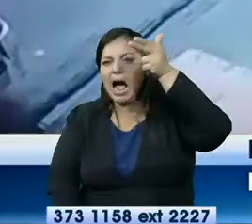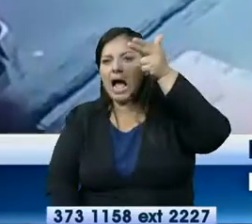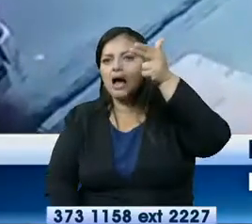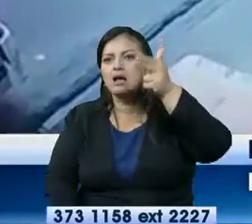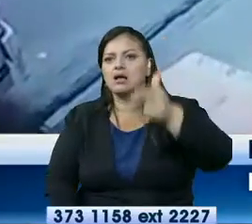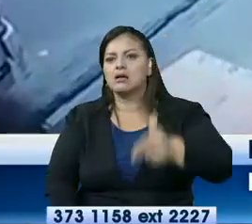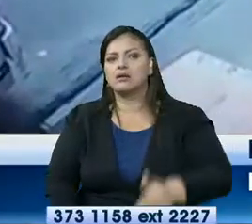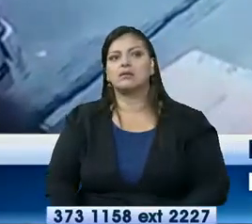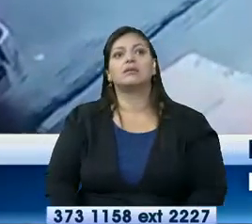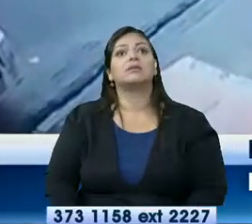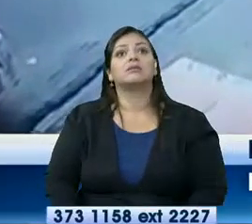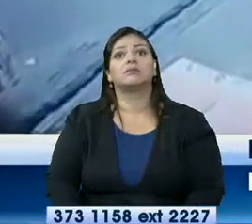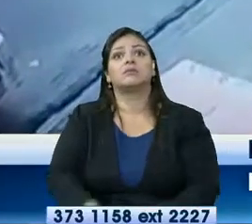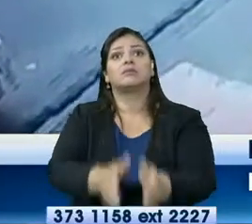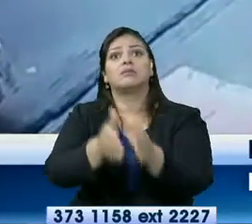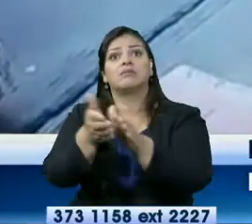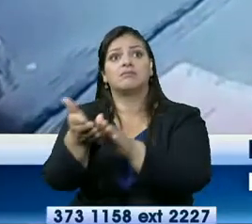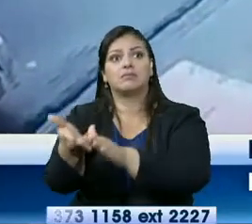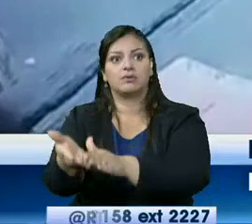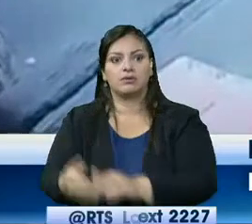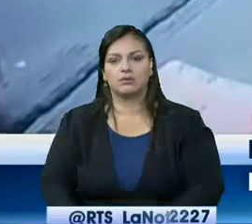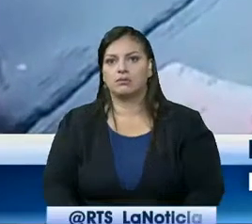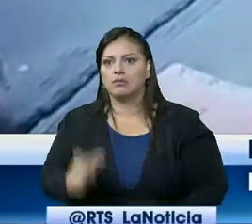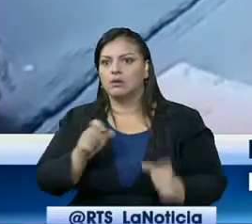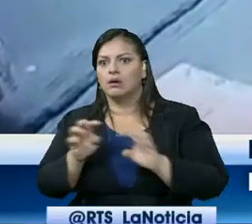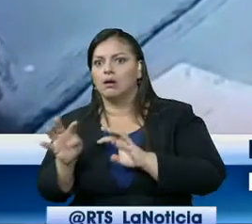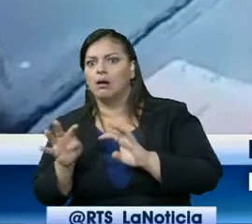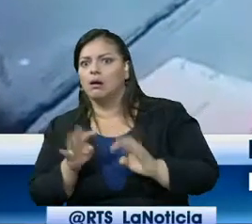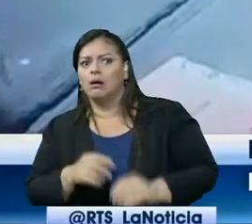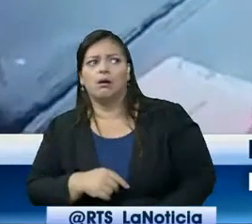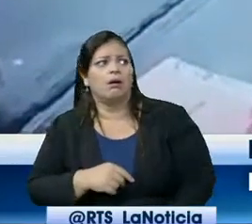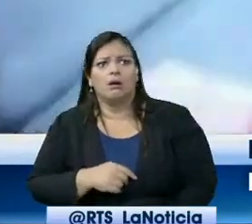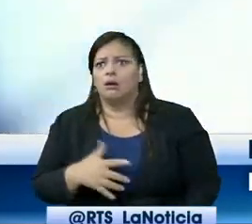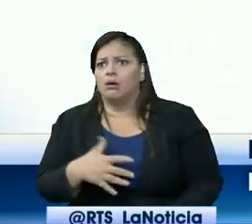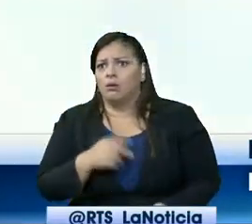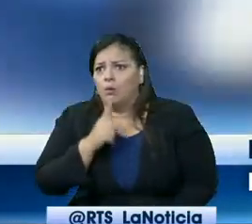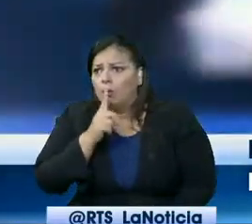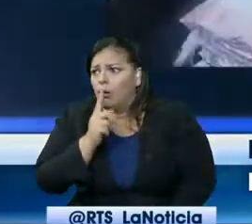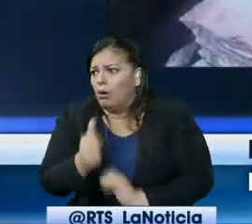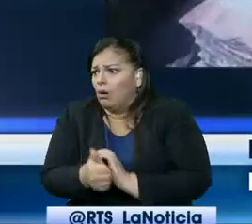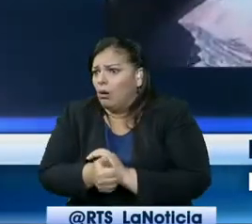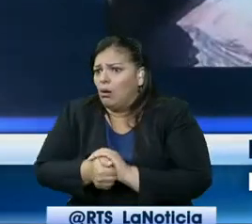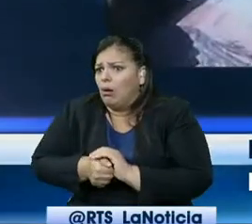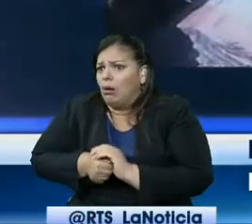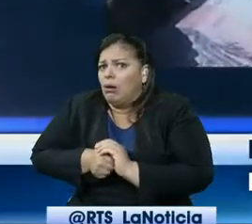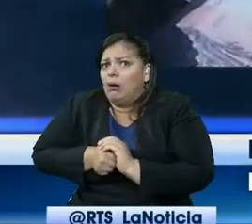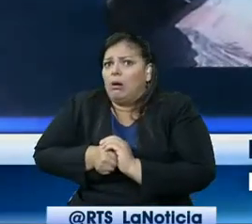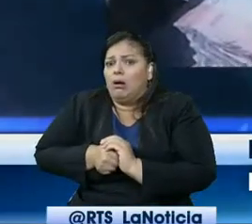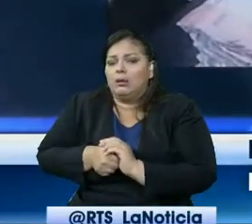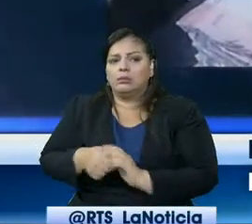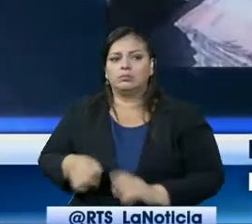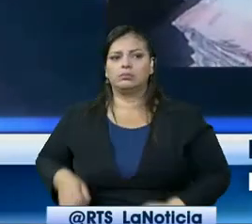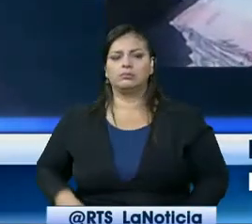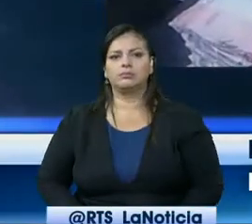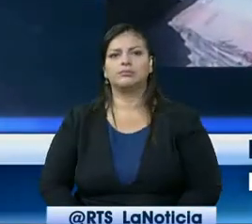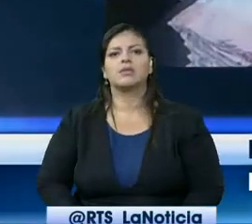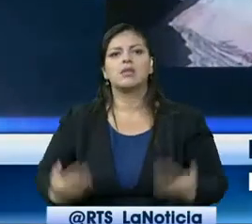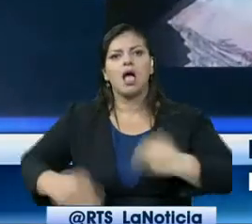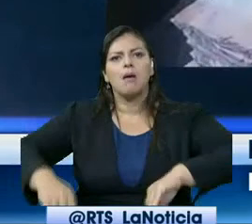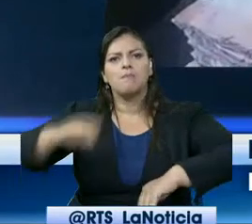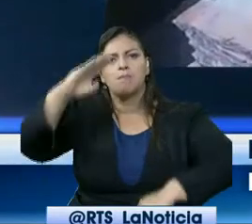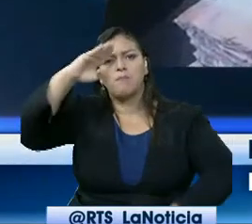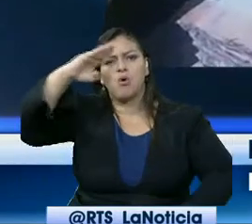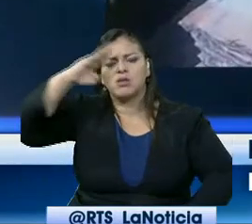Inmediatamente quienes están cerca procuran ponerse a buen recaudo sin conocer el móvil del crimen. Esto es el resultado de una investigación